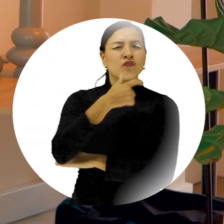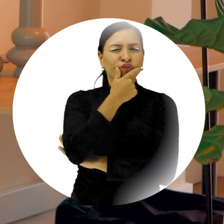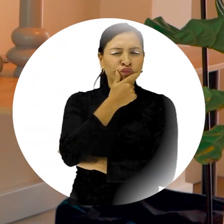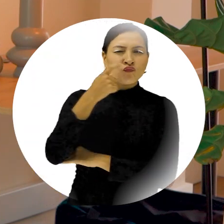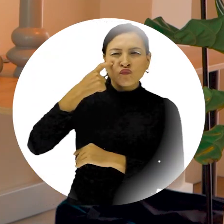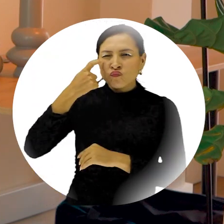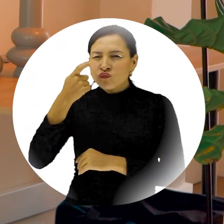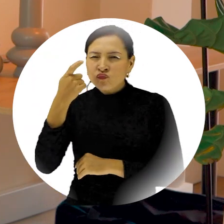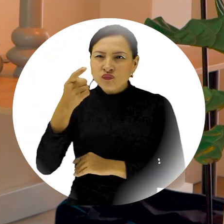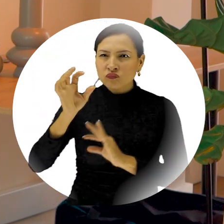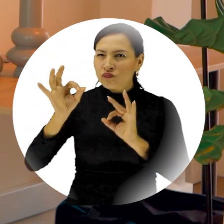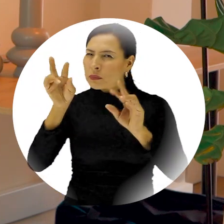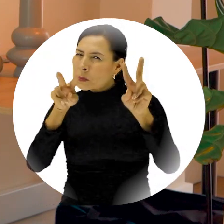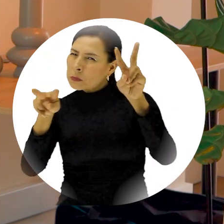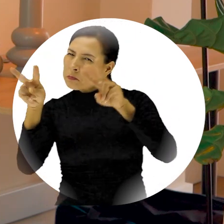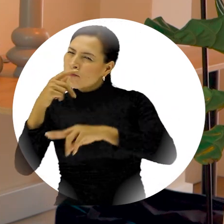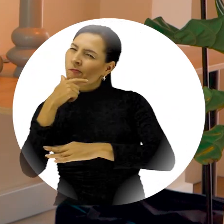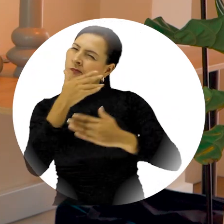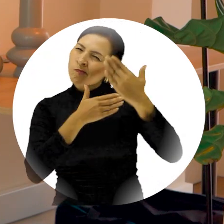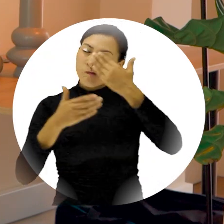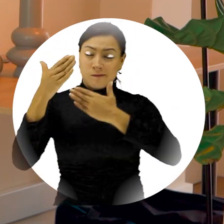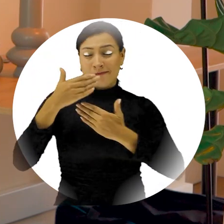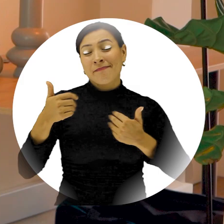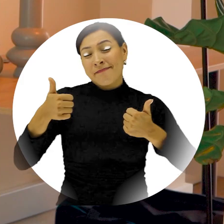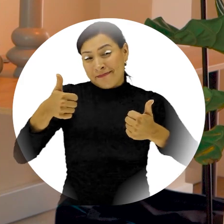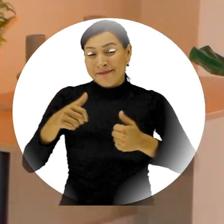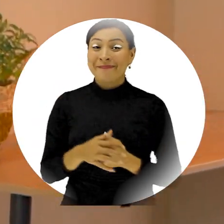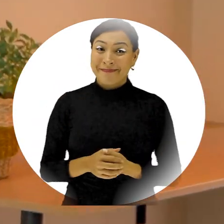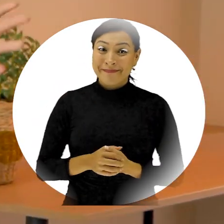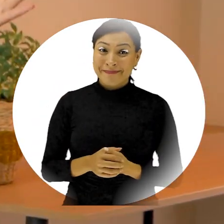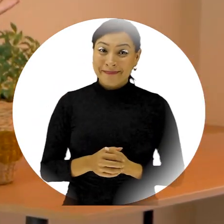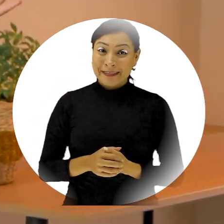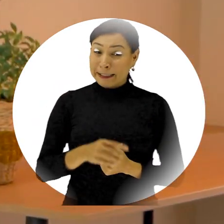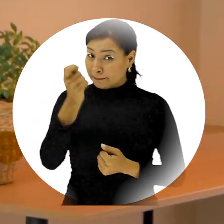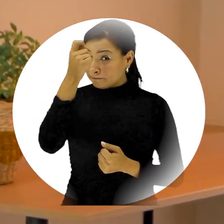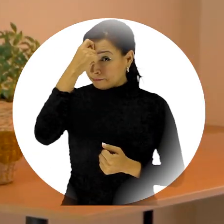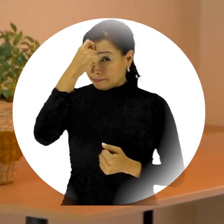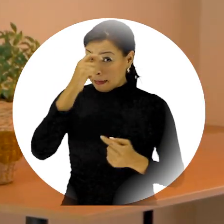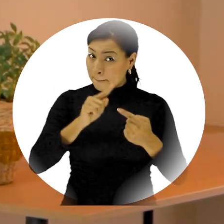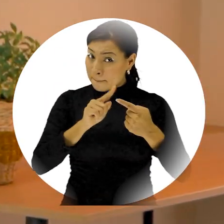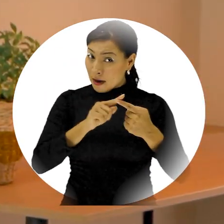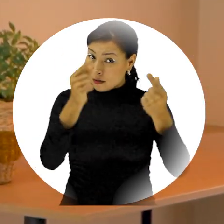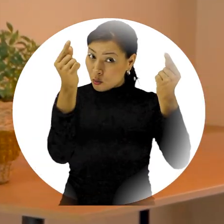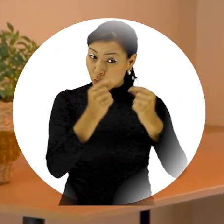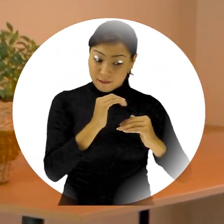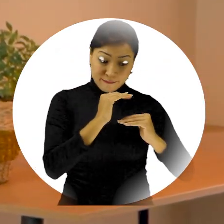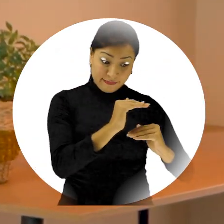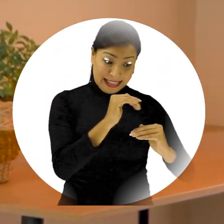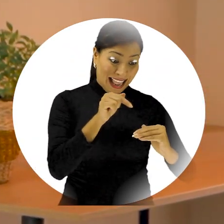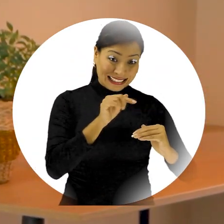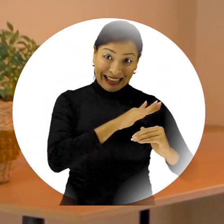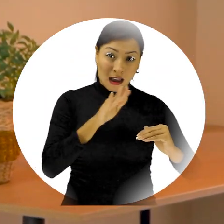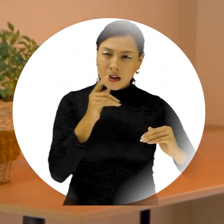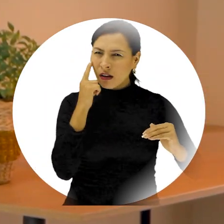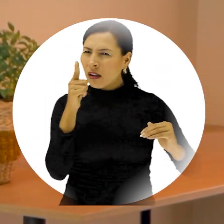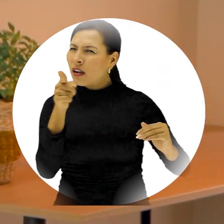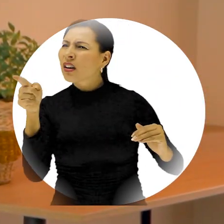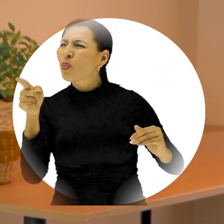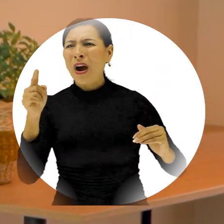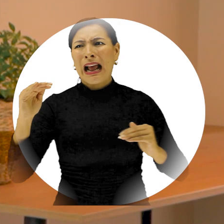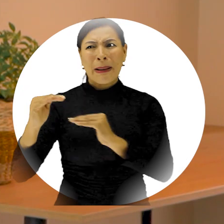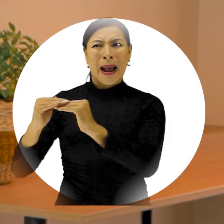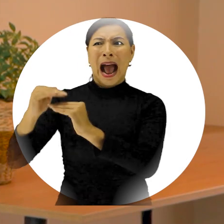recomendaciones y lo clave que tenemos que tener en cuenta antes de invertir en finca raíz. Una vez ya nos ceñimos a este presupuesto y empezamos a decir vamos a